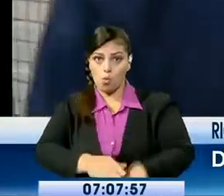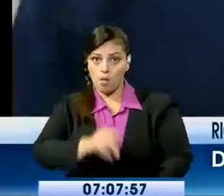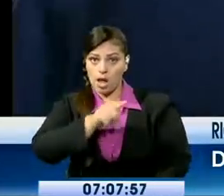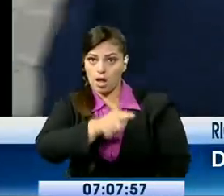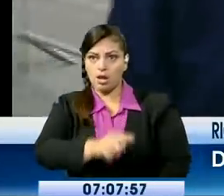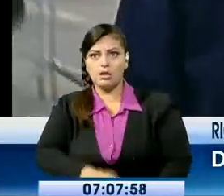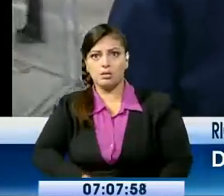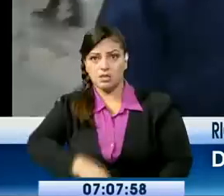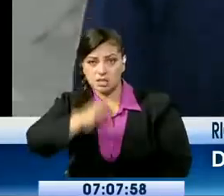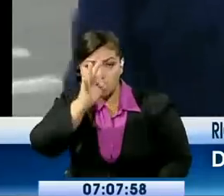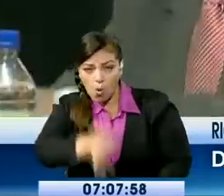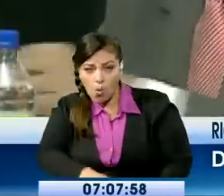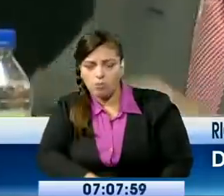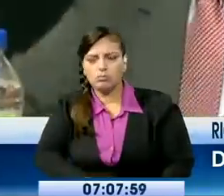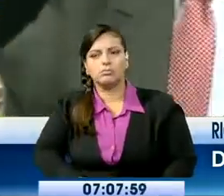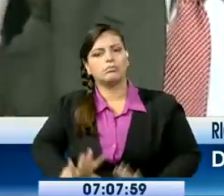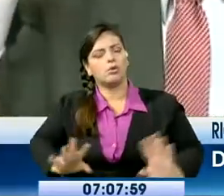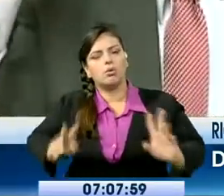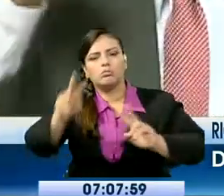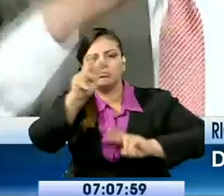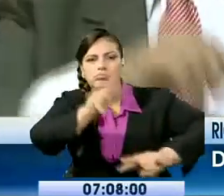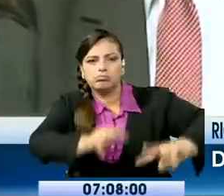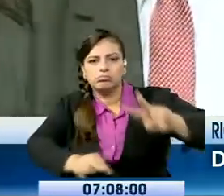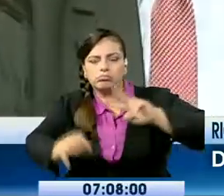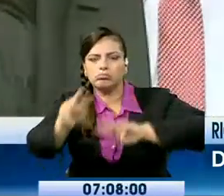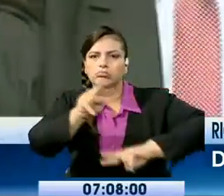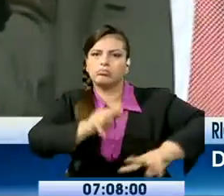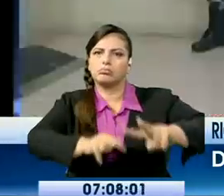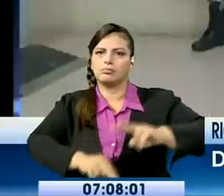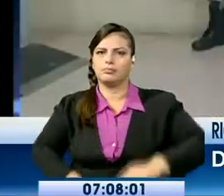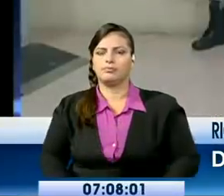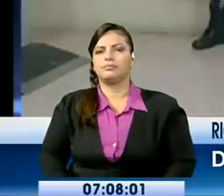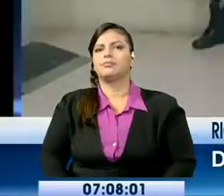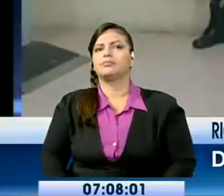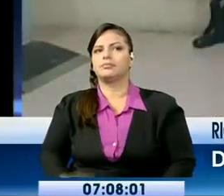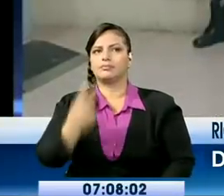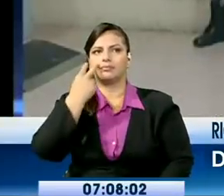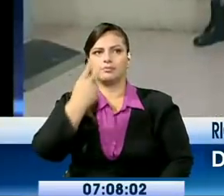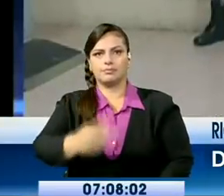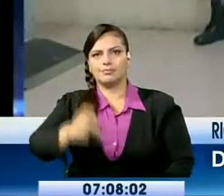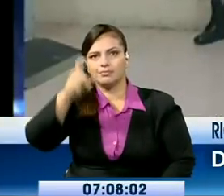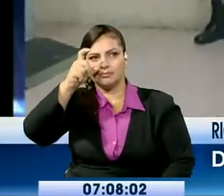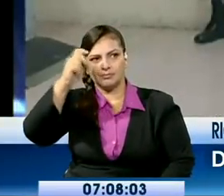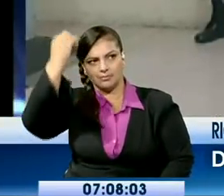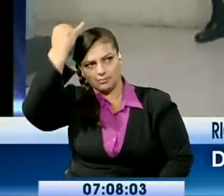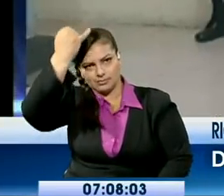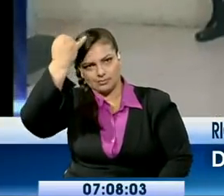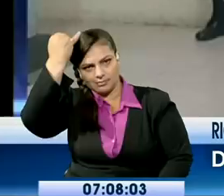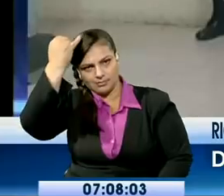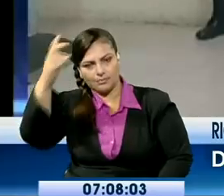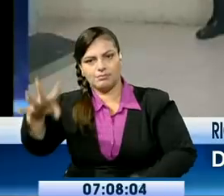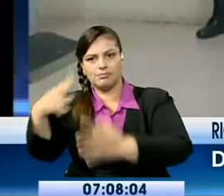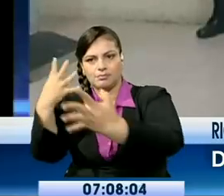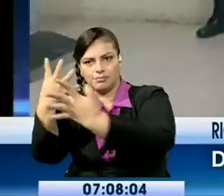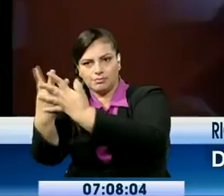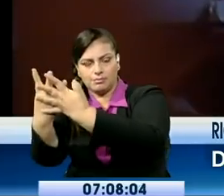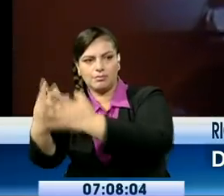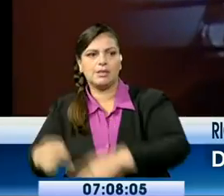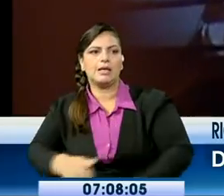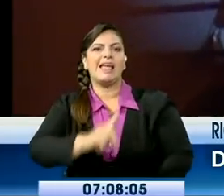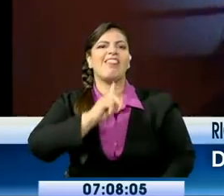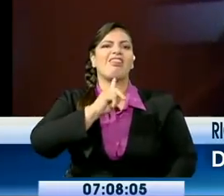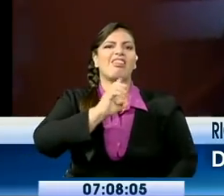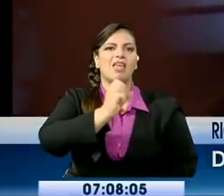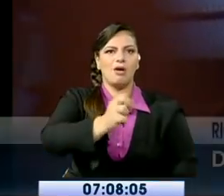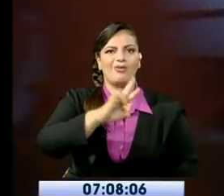buscar al tío del ex vicepresidente, quienes cumplen la misma sentencia en distintas cárceles,